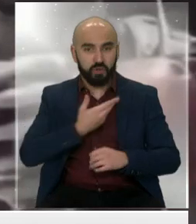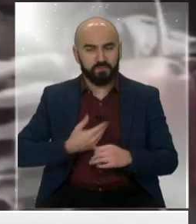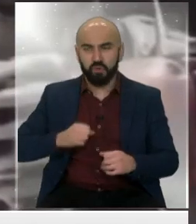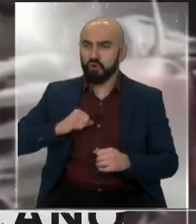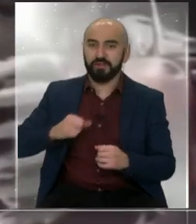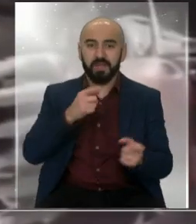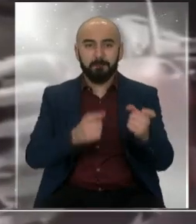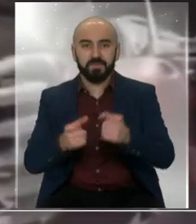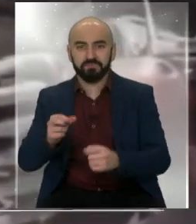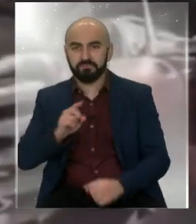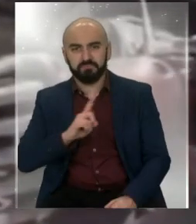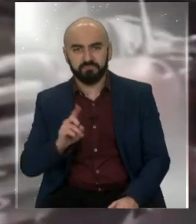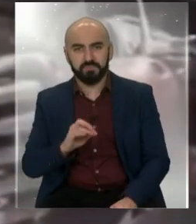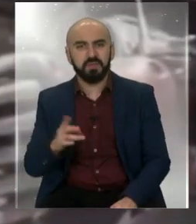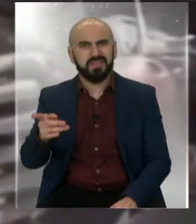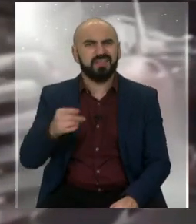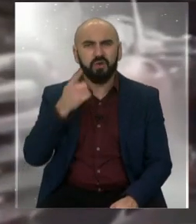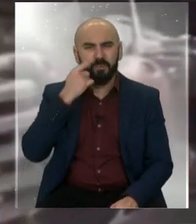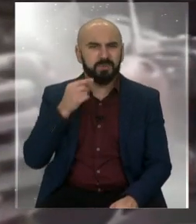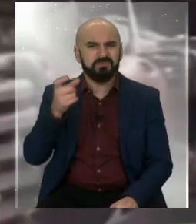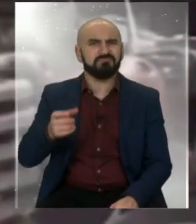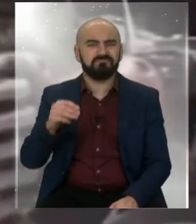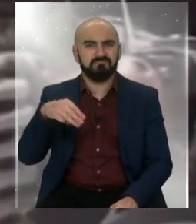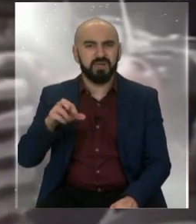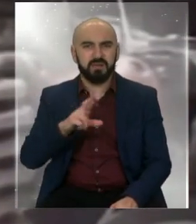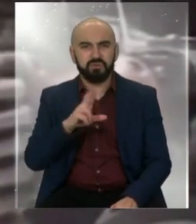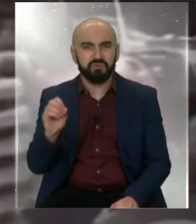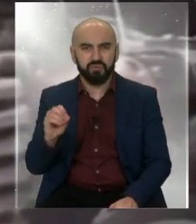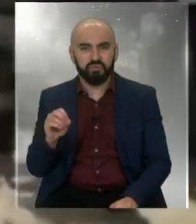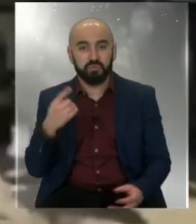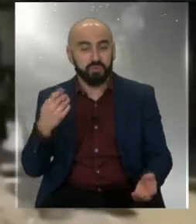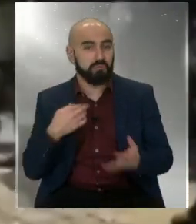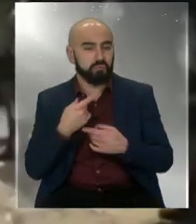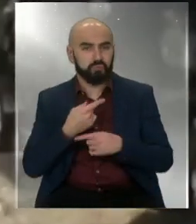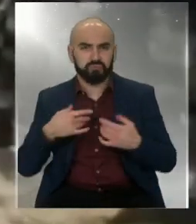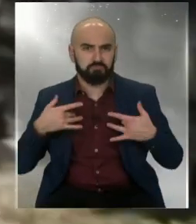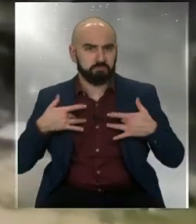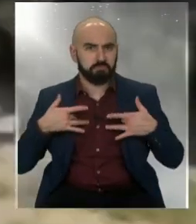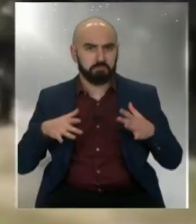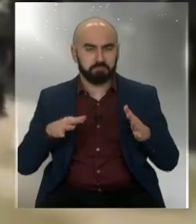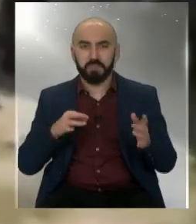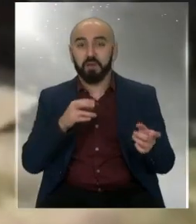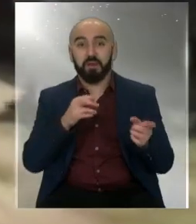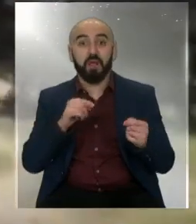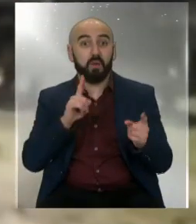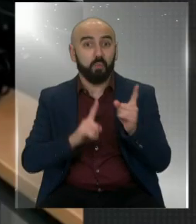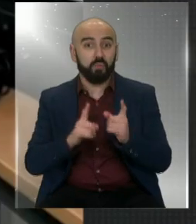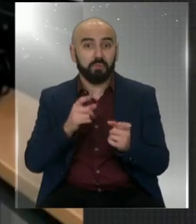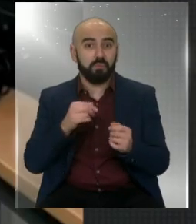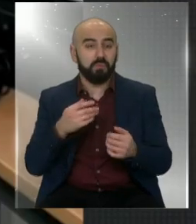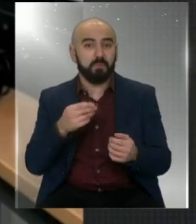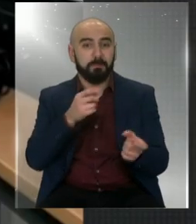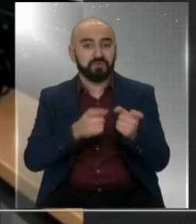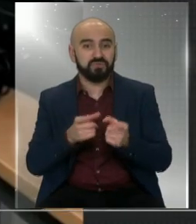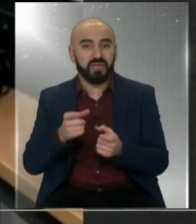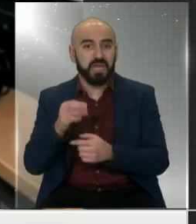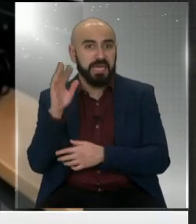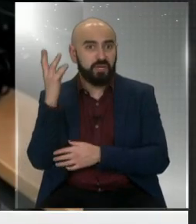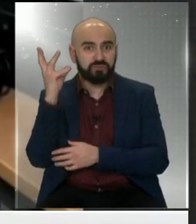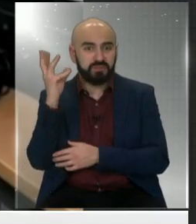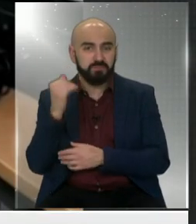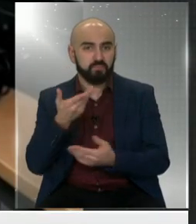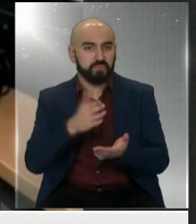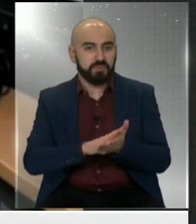con el mugroso mata inocente del Marro, y nos deslindamos de todo evento en donde se le ha dado muerte a gente inocente. Es una guerra de